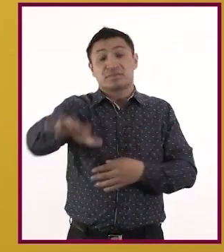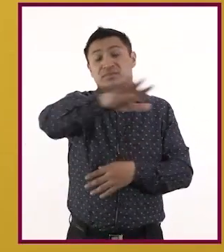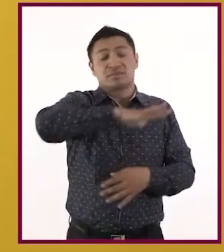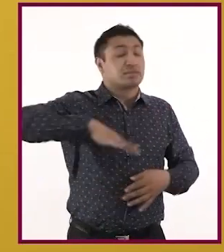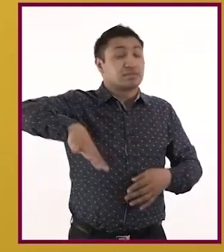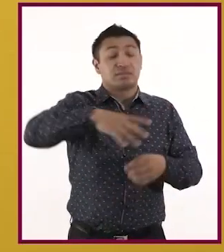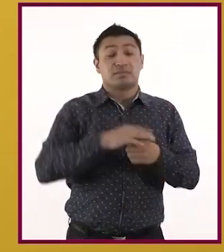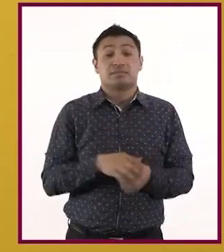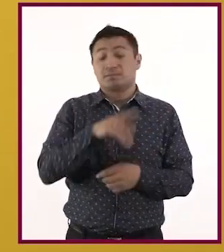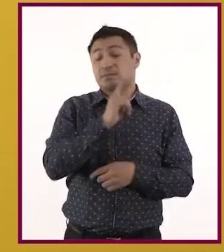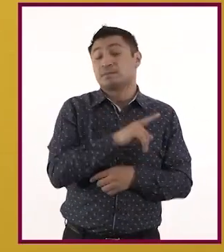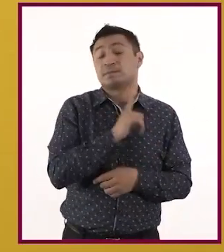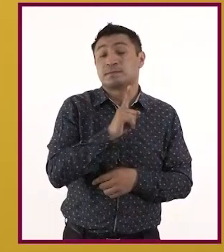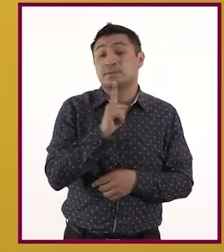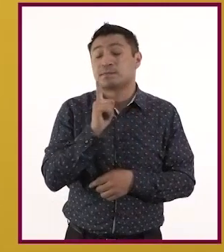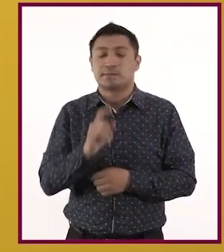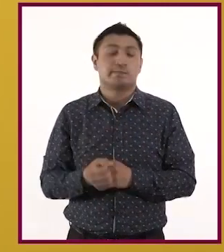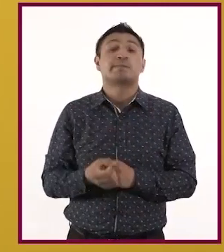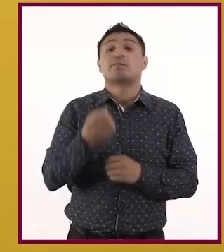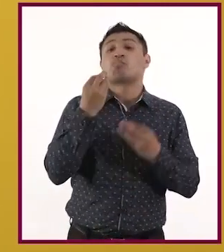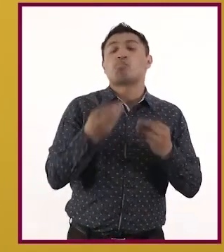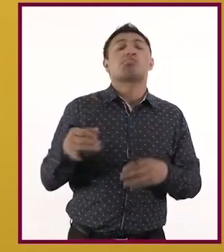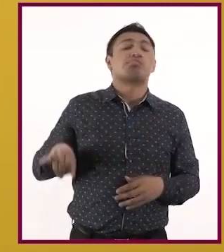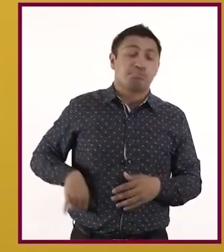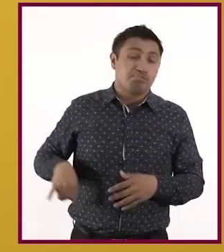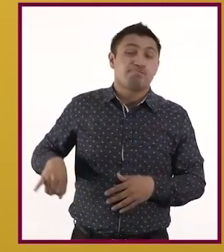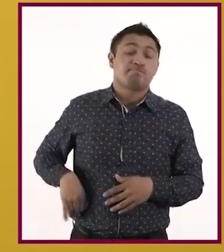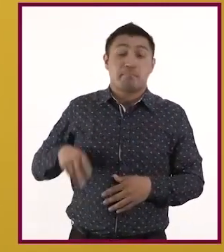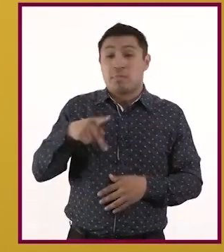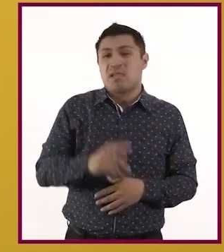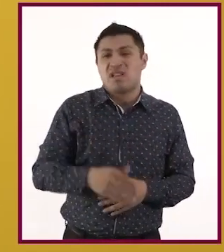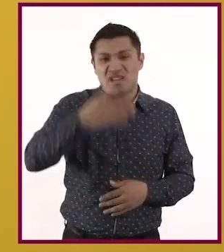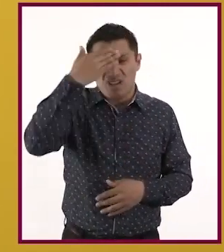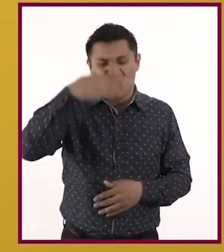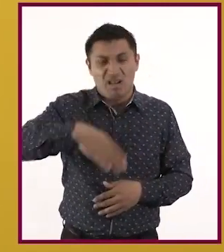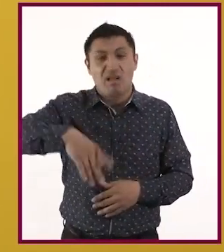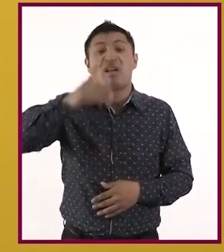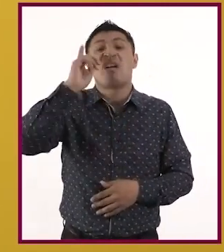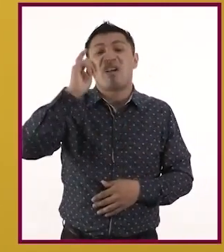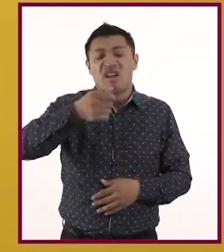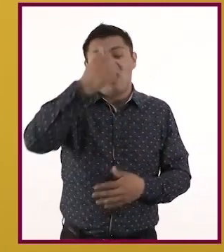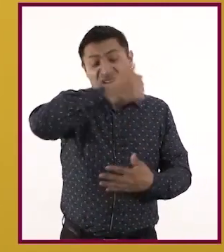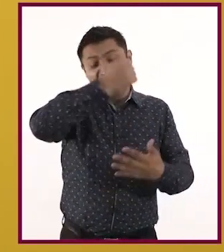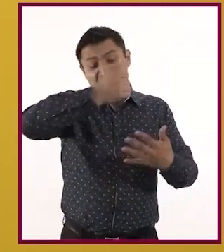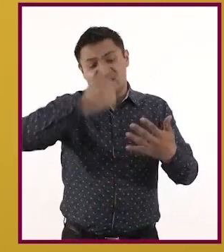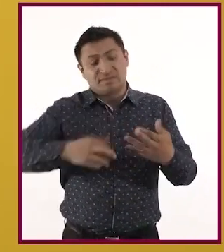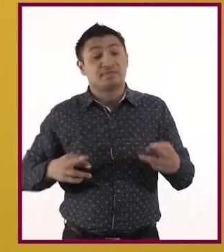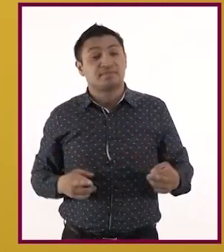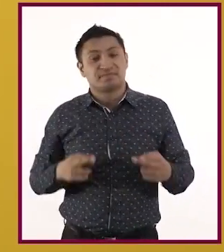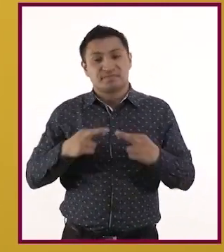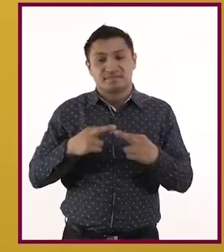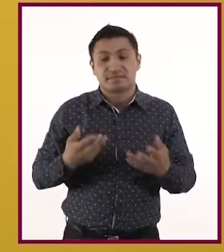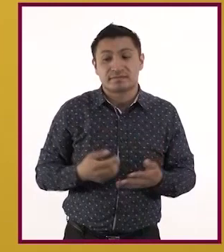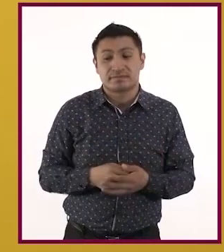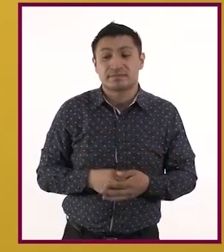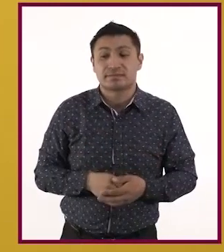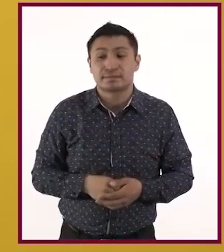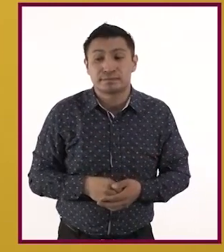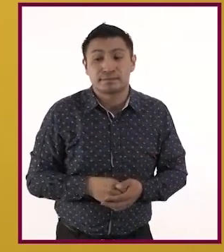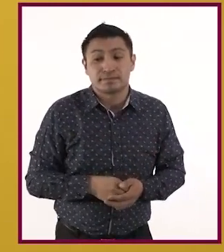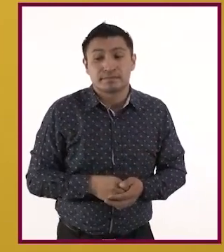censada. Todo esto suena muy interesante, pero ¿sabemos en qué se basa cada una de estas religiones que acabo de